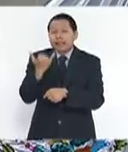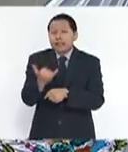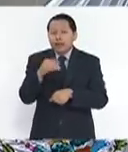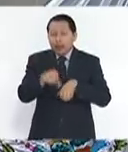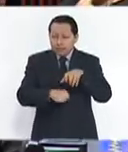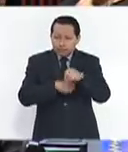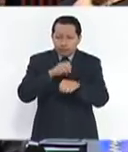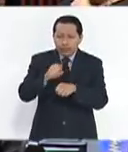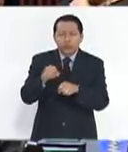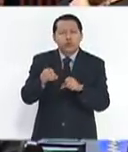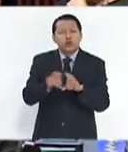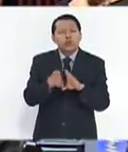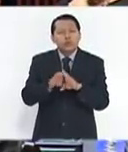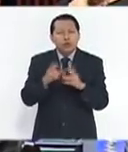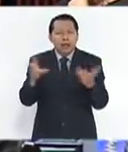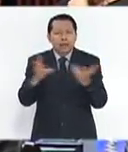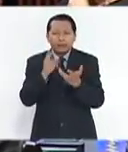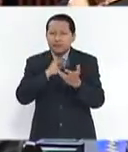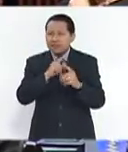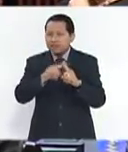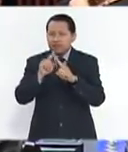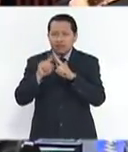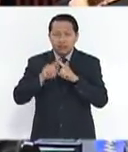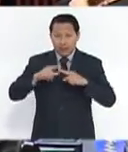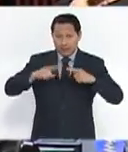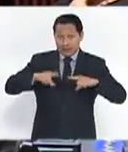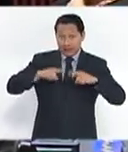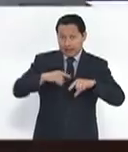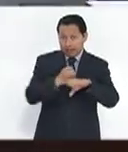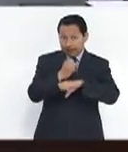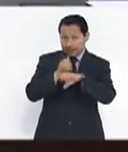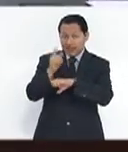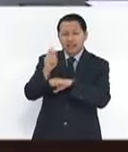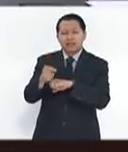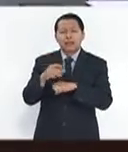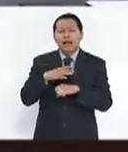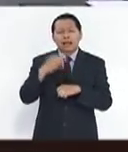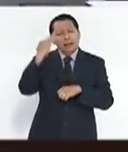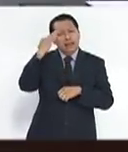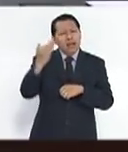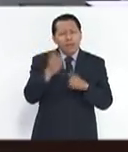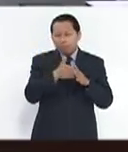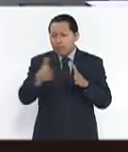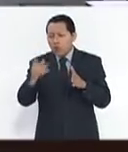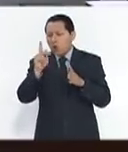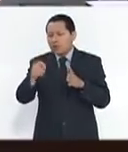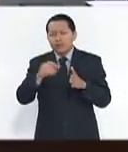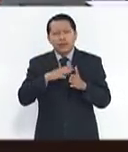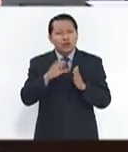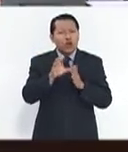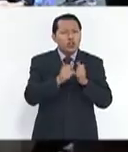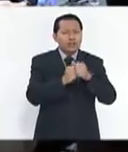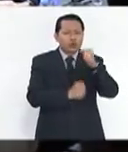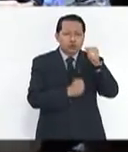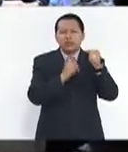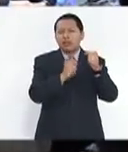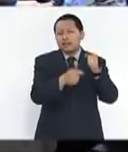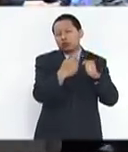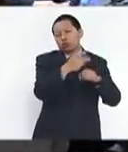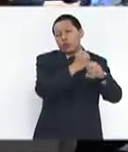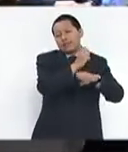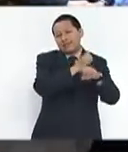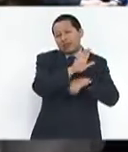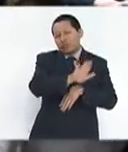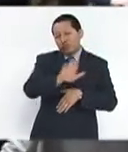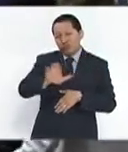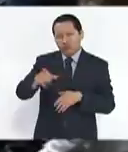persecución de delitos en los estados. Determina que los fiscales locales durarán en el cargo el tiempo que señalen las constituciones estatales,